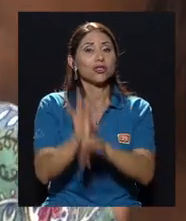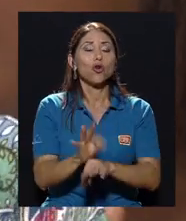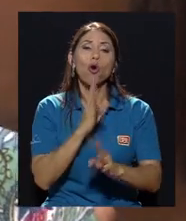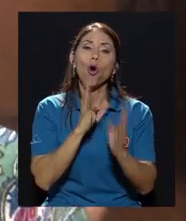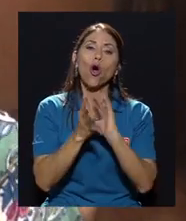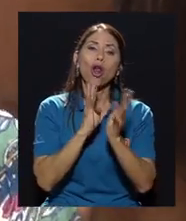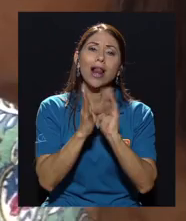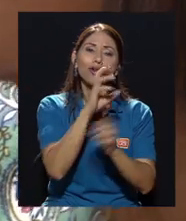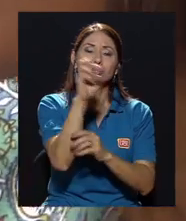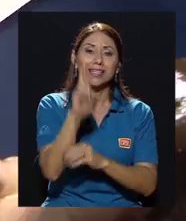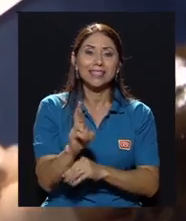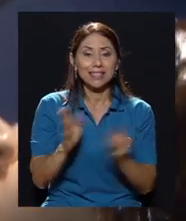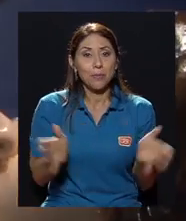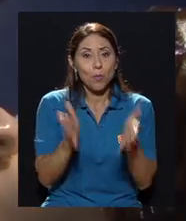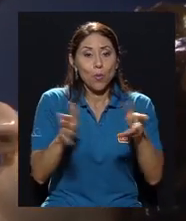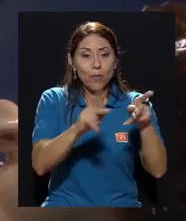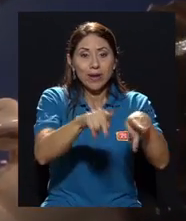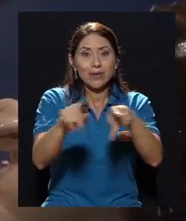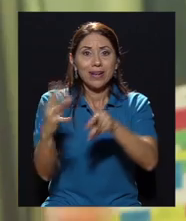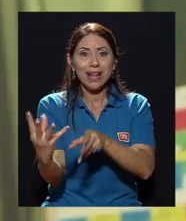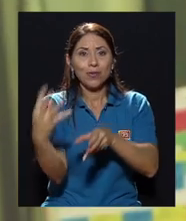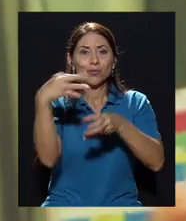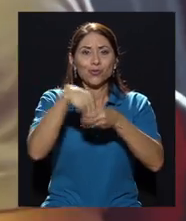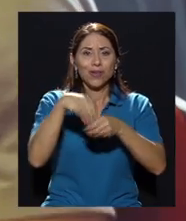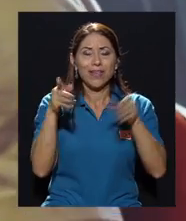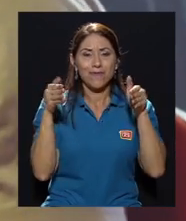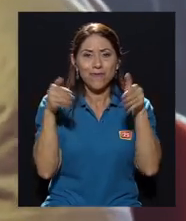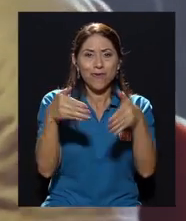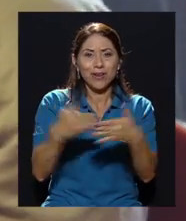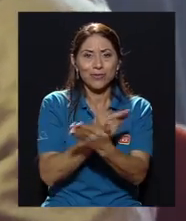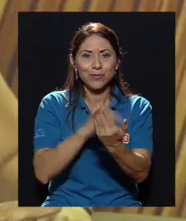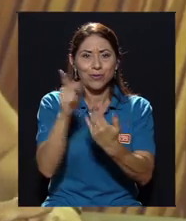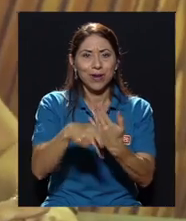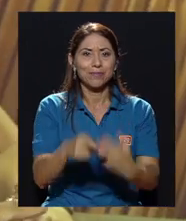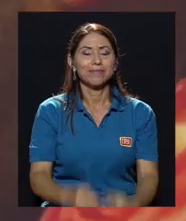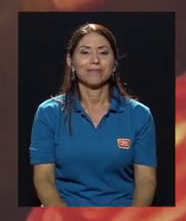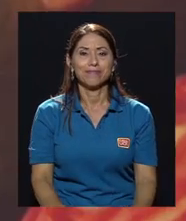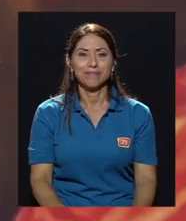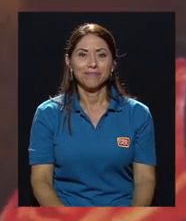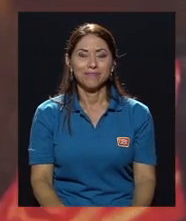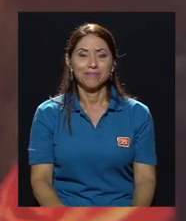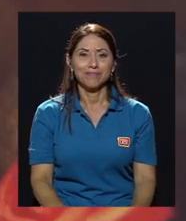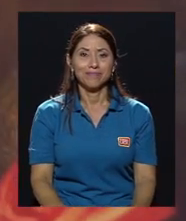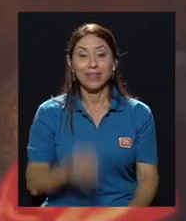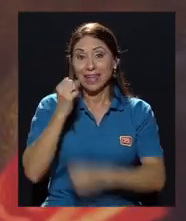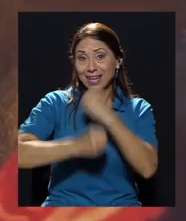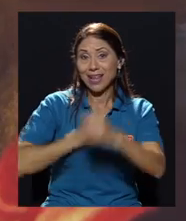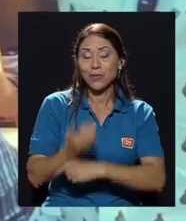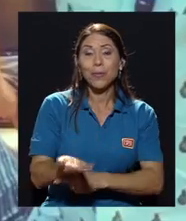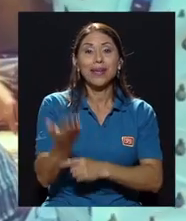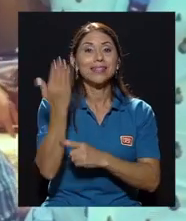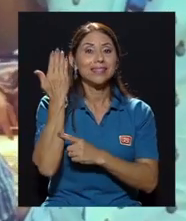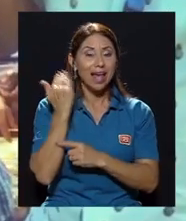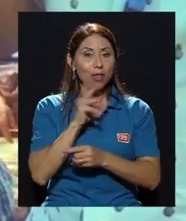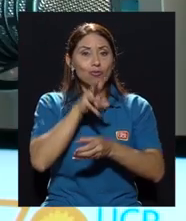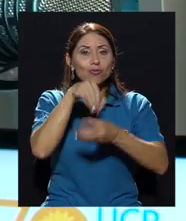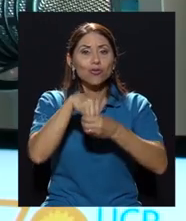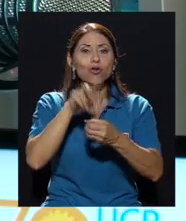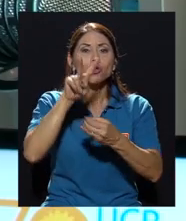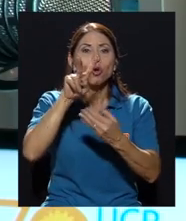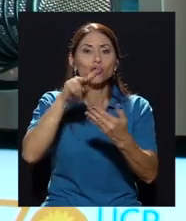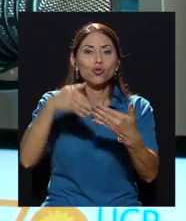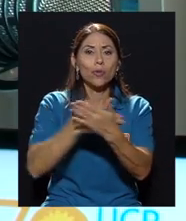oral costarricense y promover la inclusión ha sido el enfoque de sus nuevos programas. El año pasado